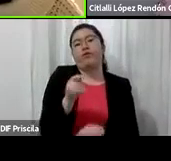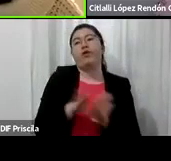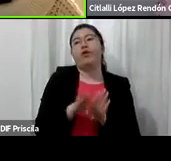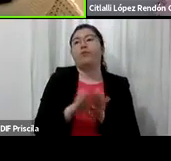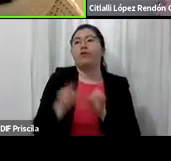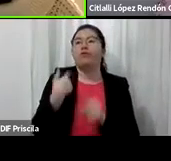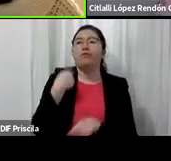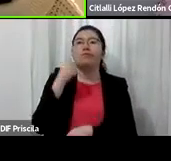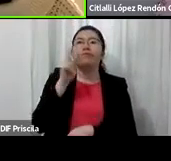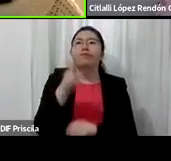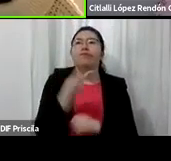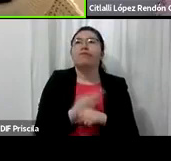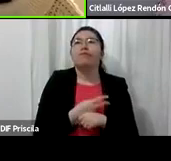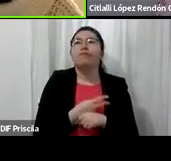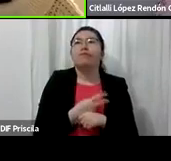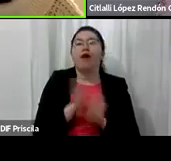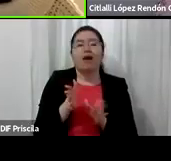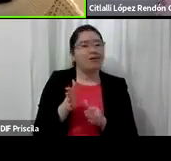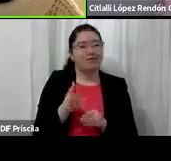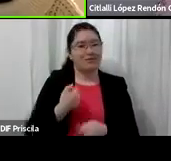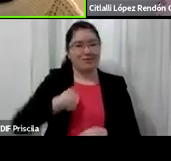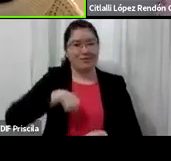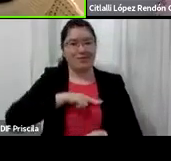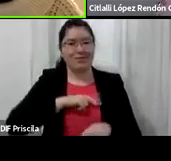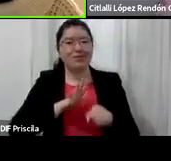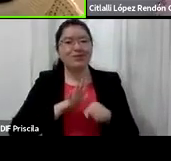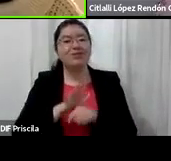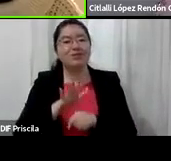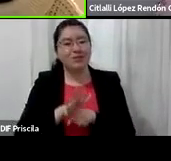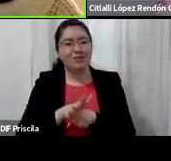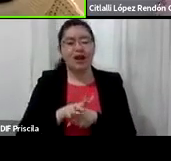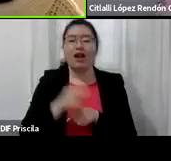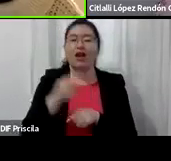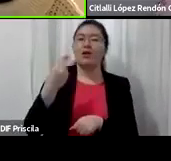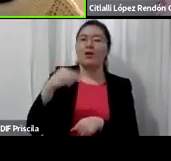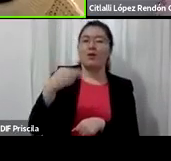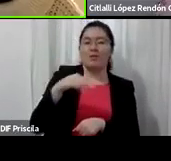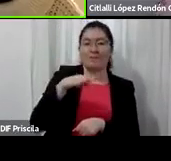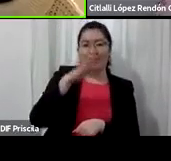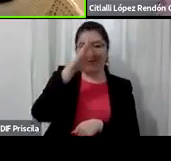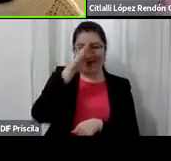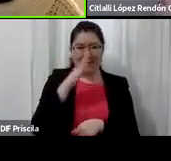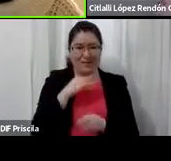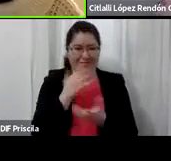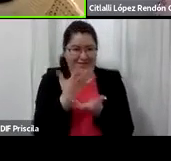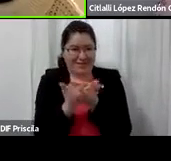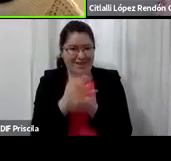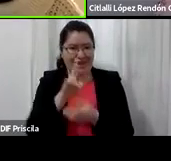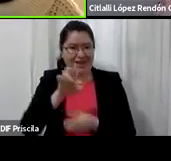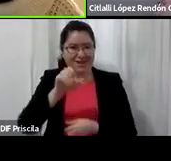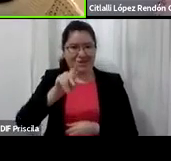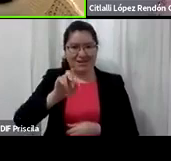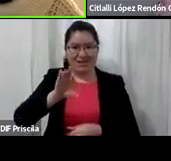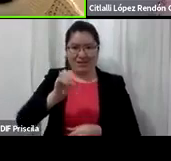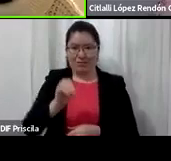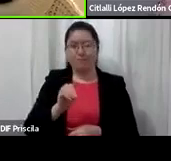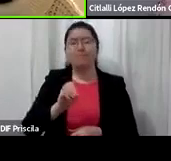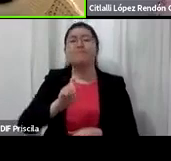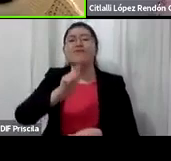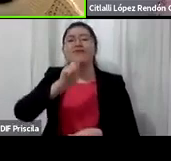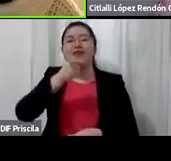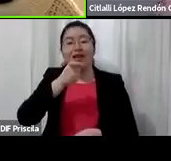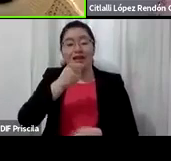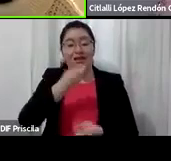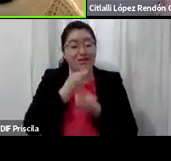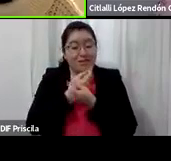Recreo, que son sesiones virtuales seguras para niñas y niños, puedan entrar y platicar y hacer lo que quieran. Entonces, un gran reto